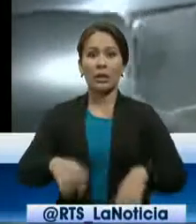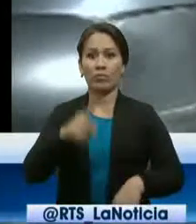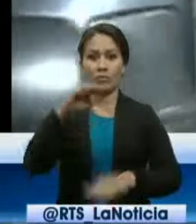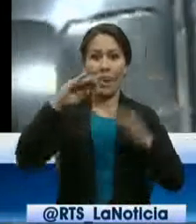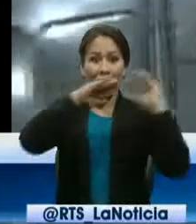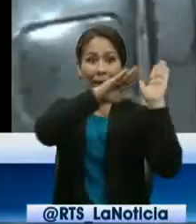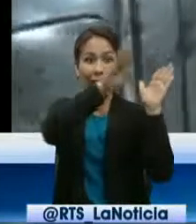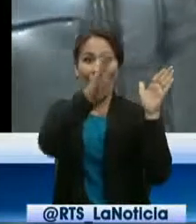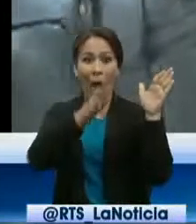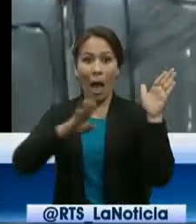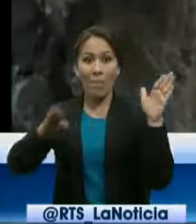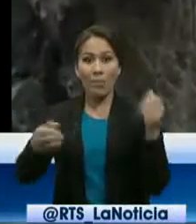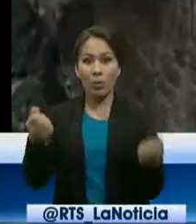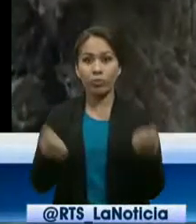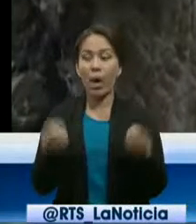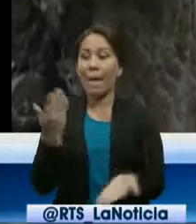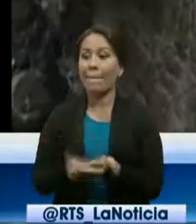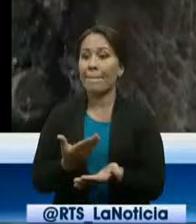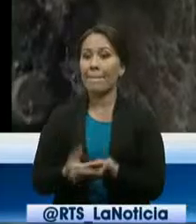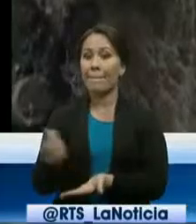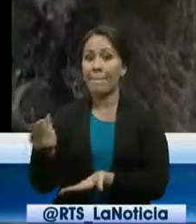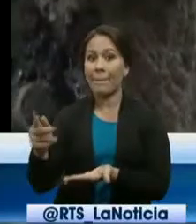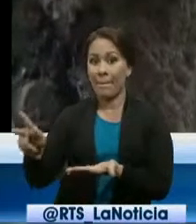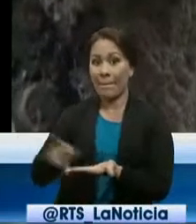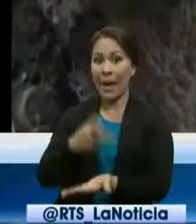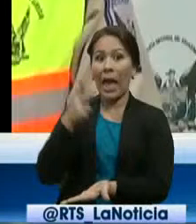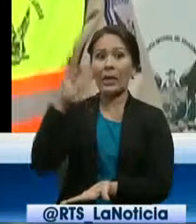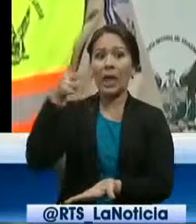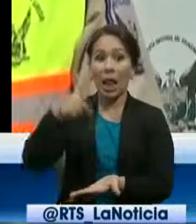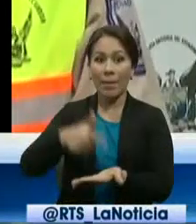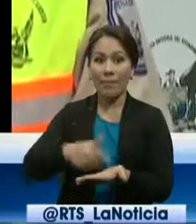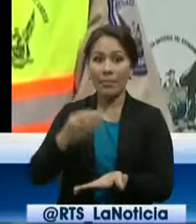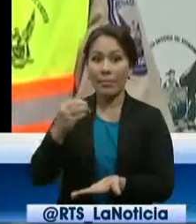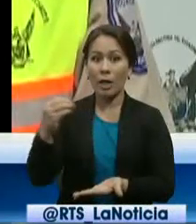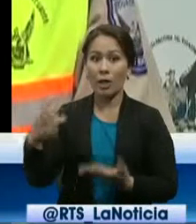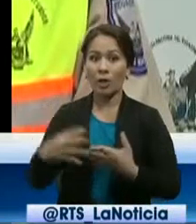hacían desde algunos centros penitenciarios, ¿no es cierto?